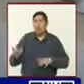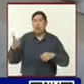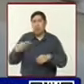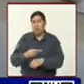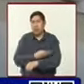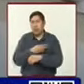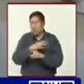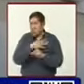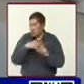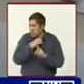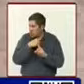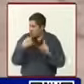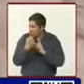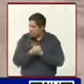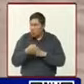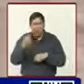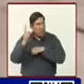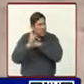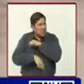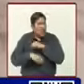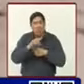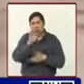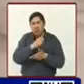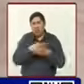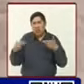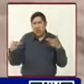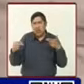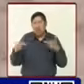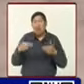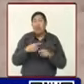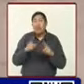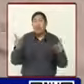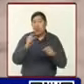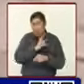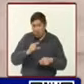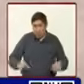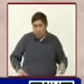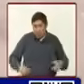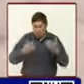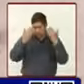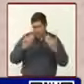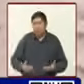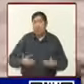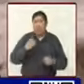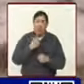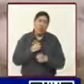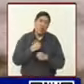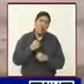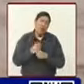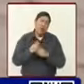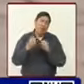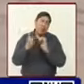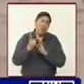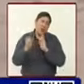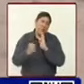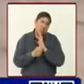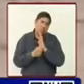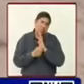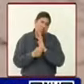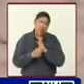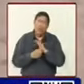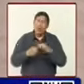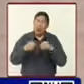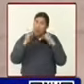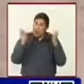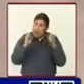tiempo, eventos adversos que castigan a Chuquisaca. Entre tanto, la gobernación ahora trabaja en emitir un decreto de emergencia